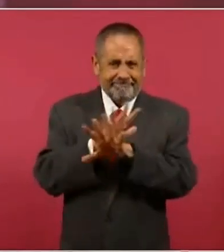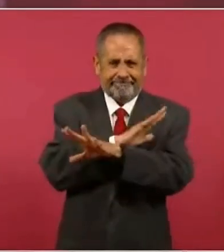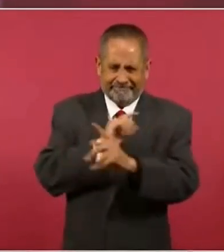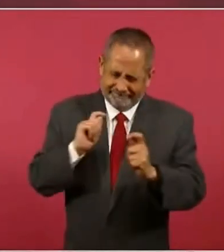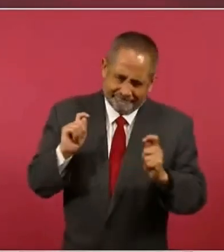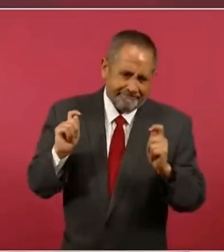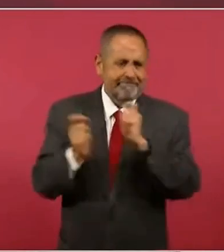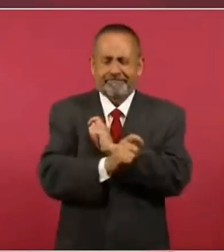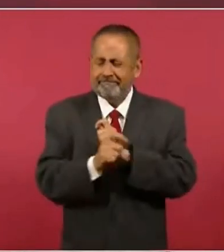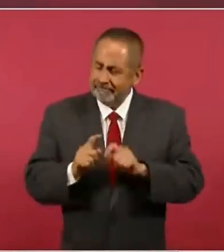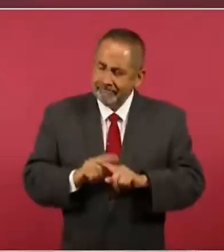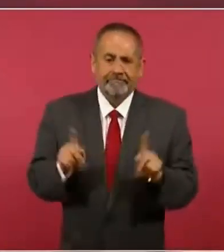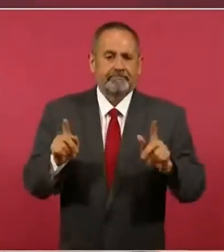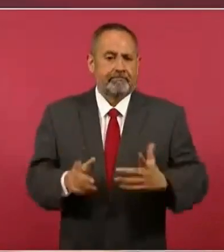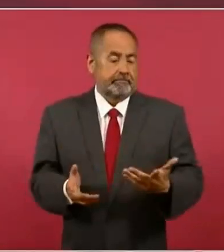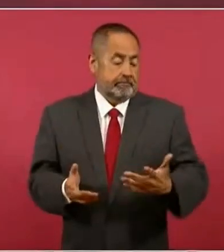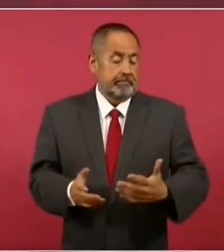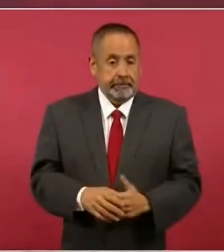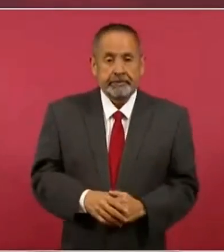antes bueno